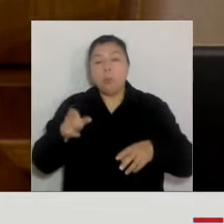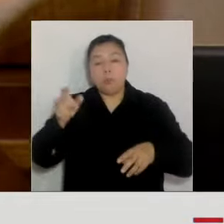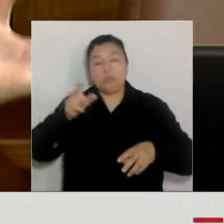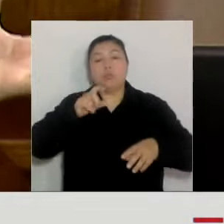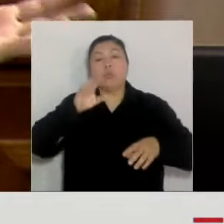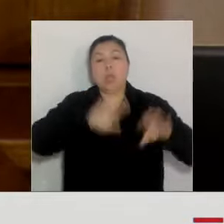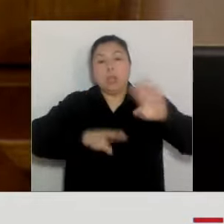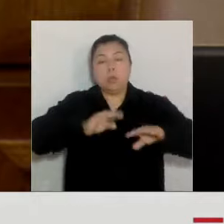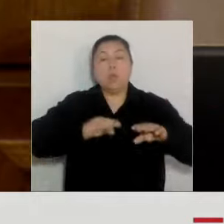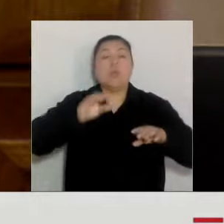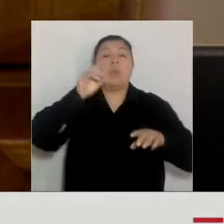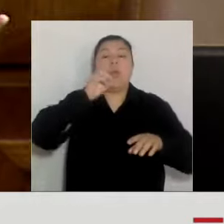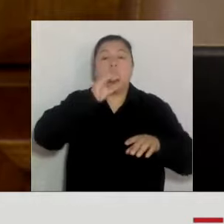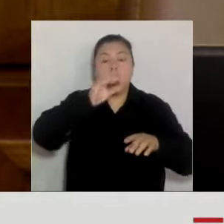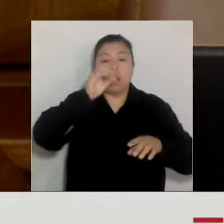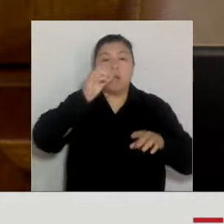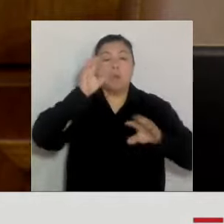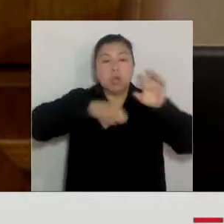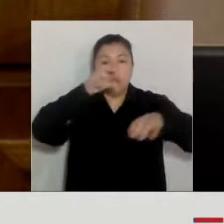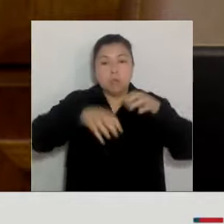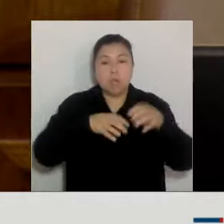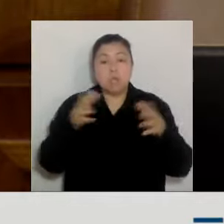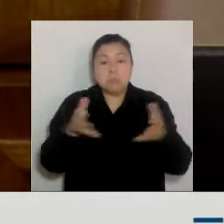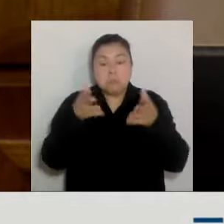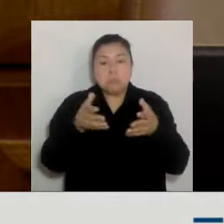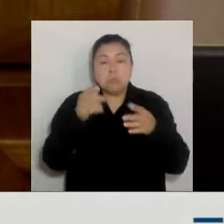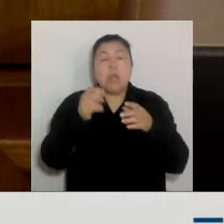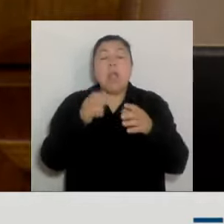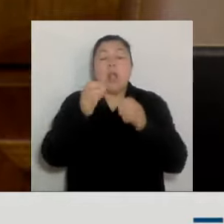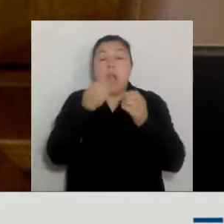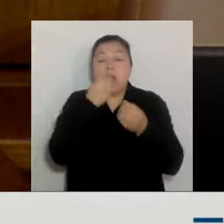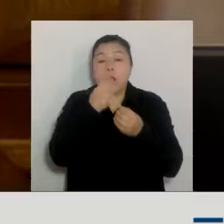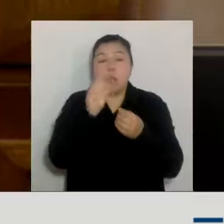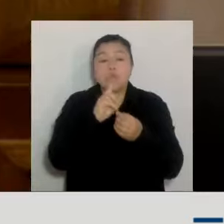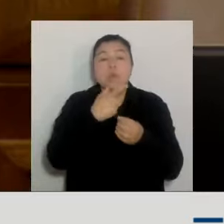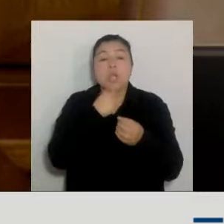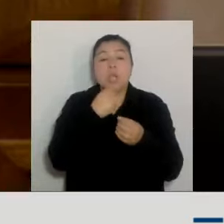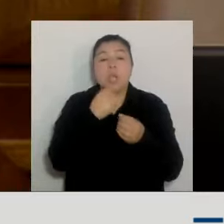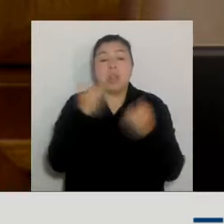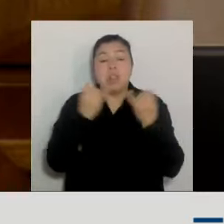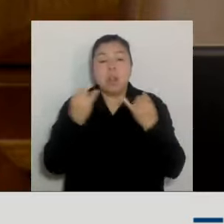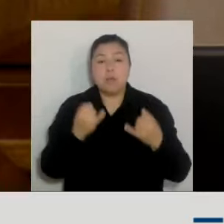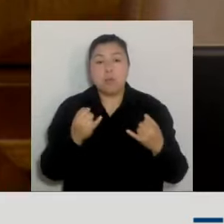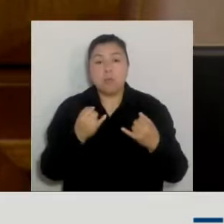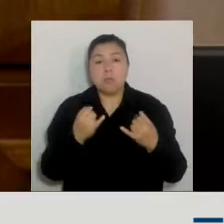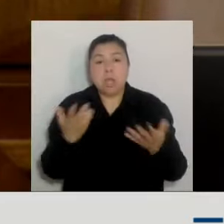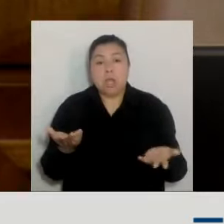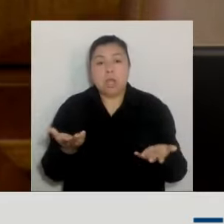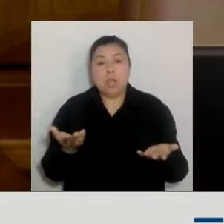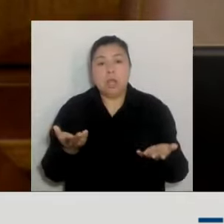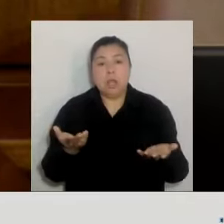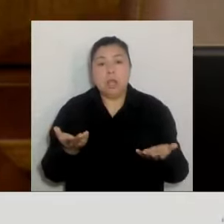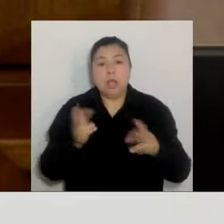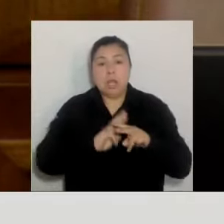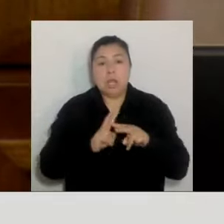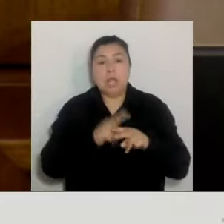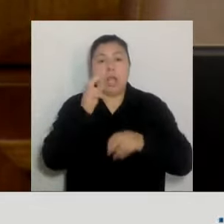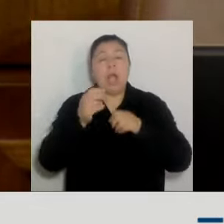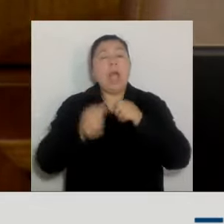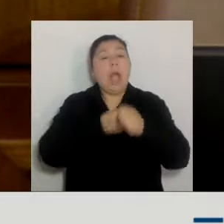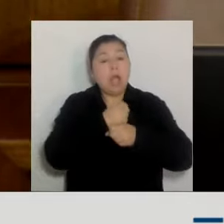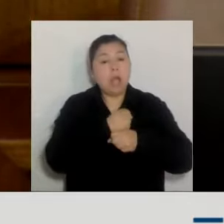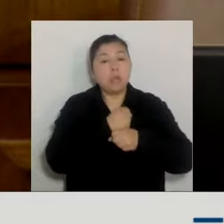amplía una oferta de alimentos para personas que legítimamente no quieran alimentarse en la forma en la que se se ha hecho durante mucho tiempo en horabuena